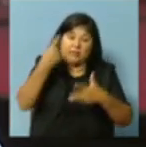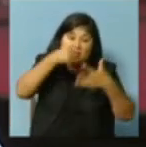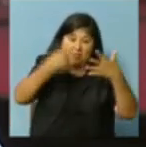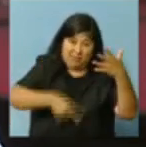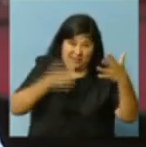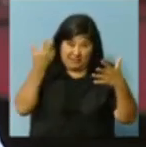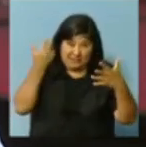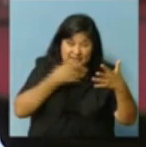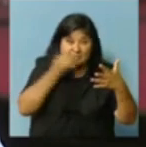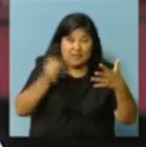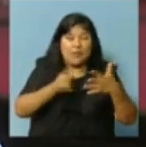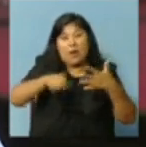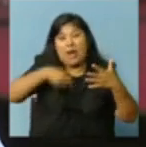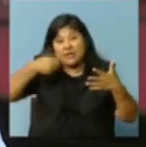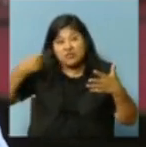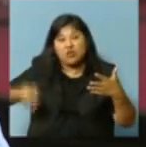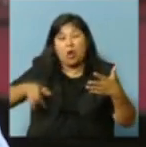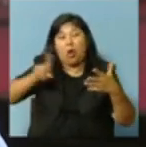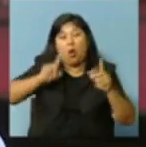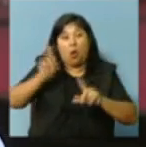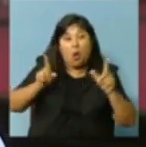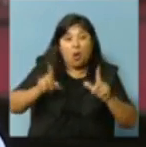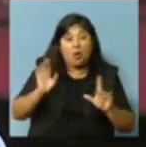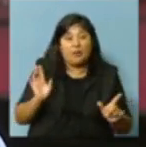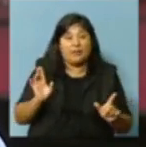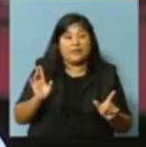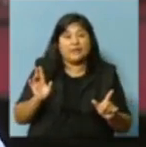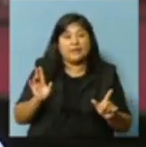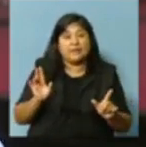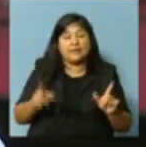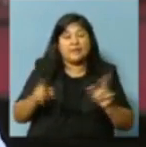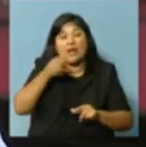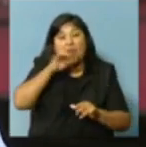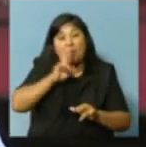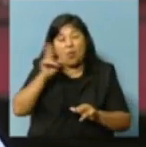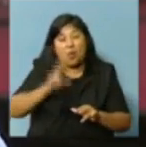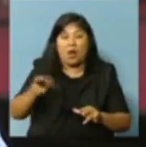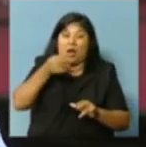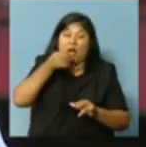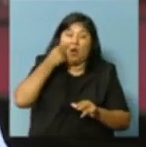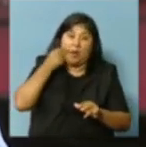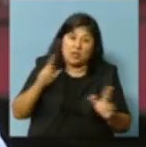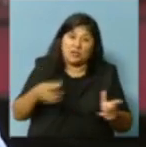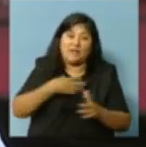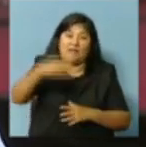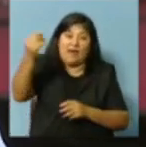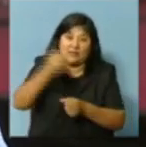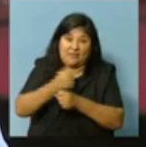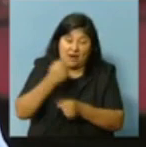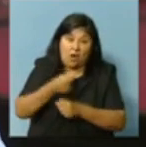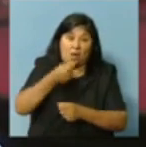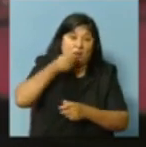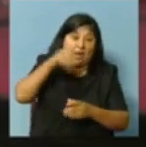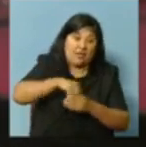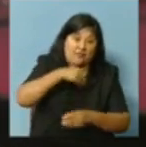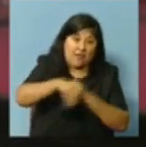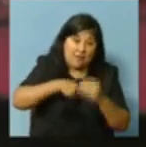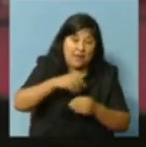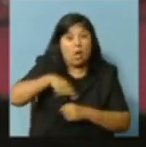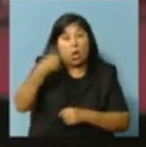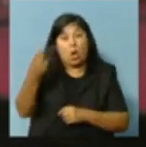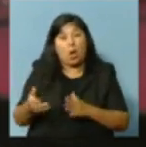tenemos algún caso de adicción algún caso de que el chico tiene que la chica tiene que salir a trabajar porque había un plan en la casa o violencia doméstica